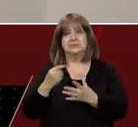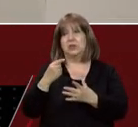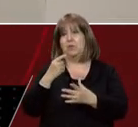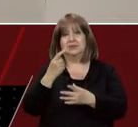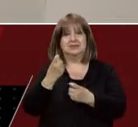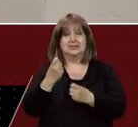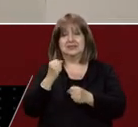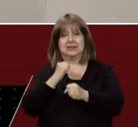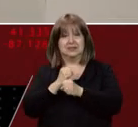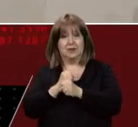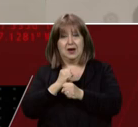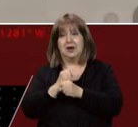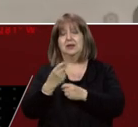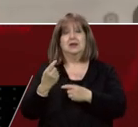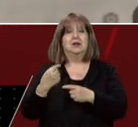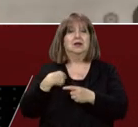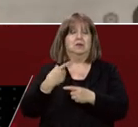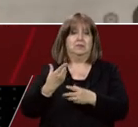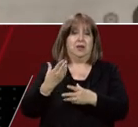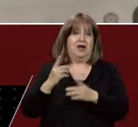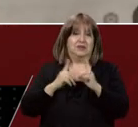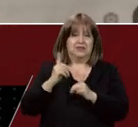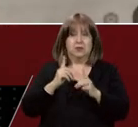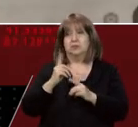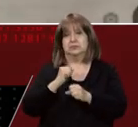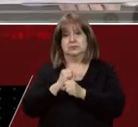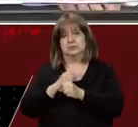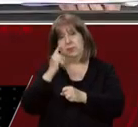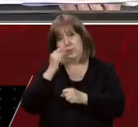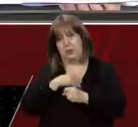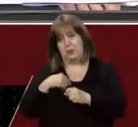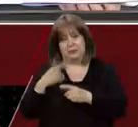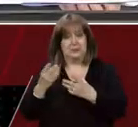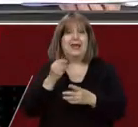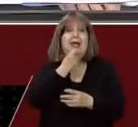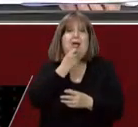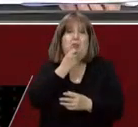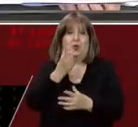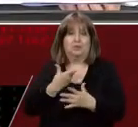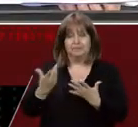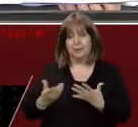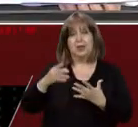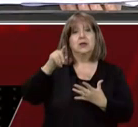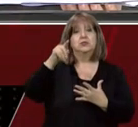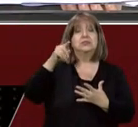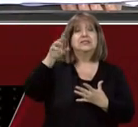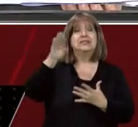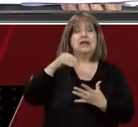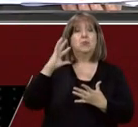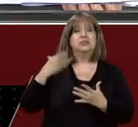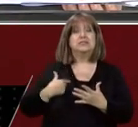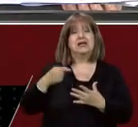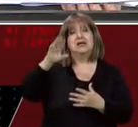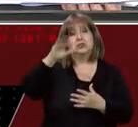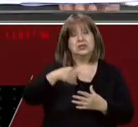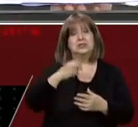el mejor de los casos, porque los chicos a veces no tienen ingresos. Pero sus padres trabajan, muchos de ellos, en la construcción o servicios domésticos. Sí, sí, sí.